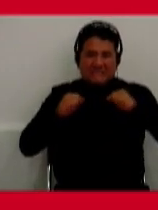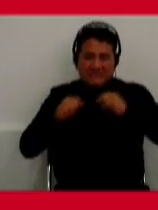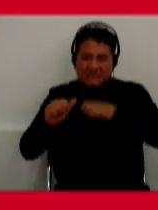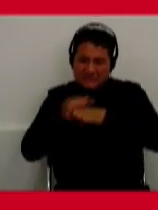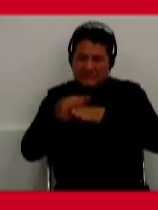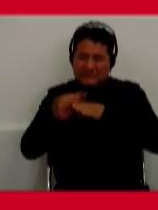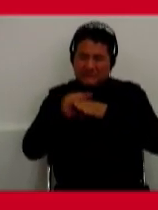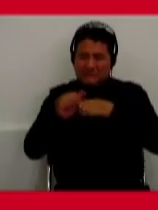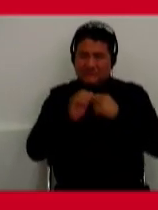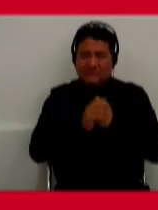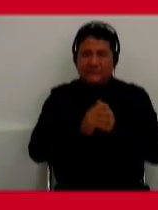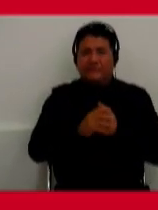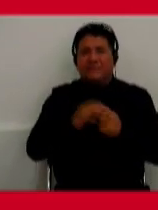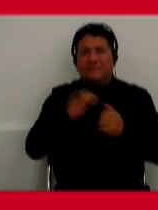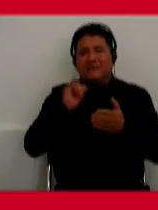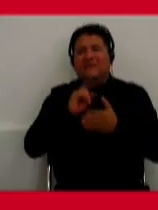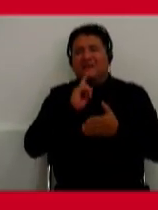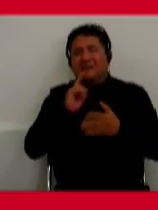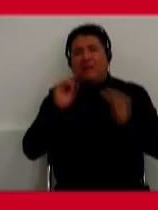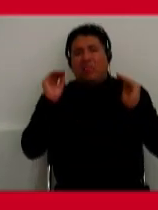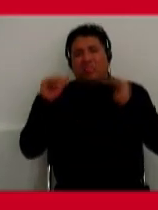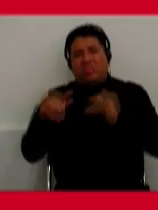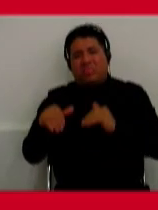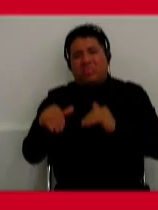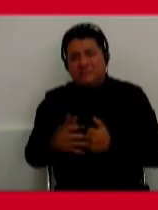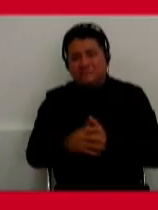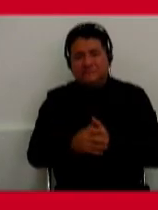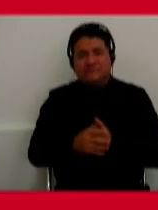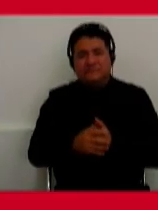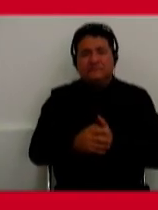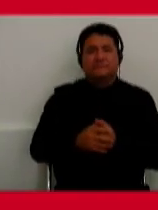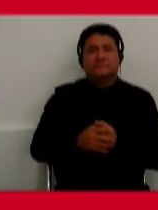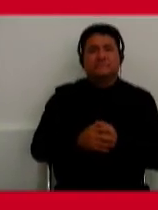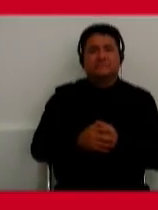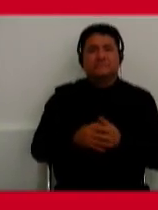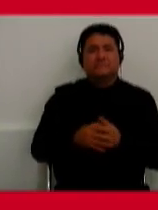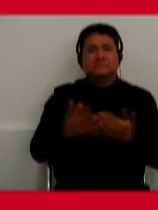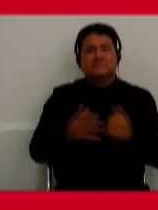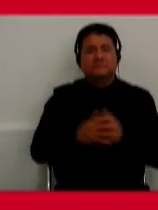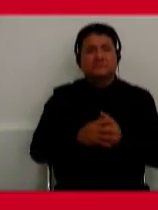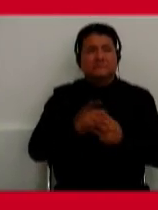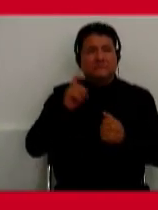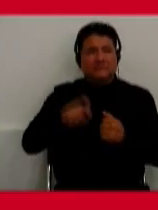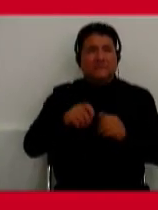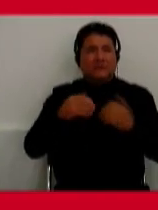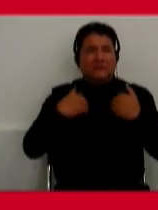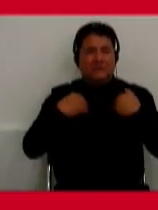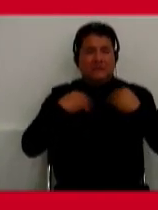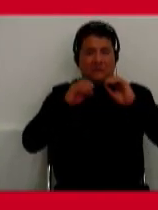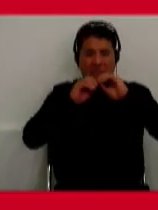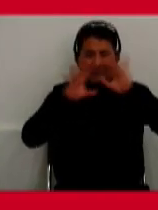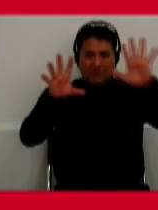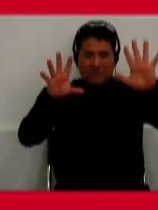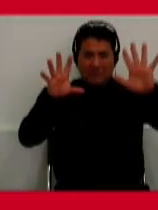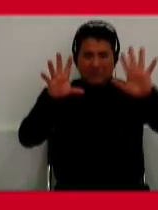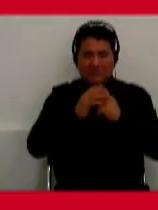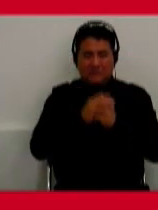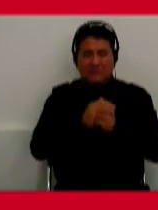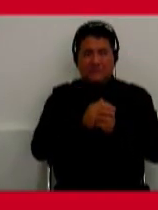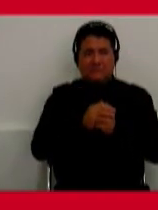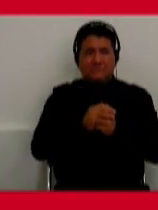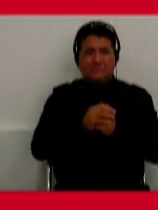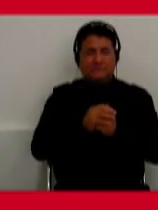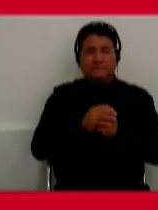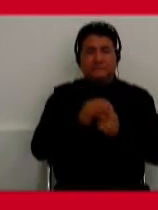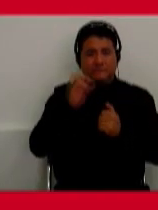Estaríamos ya un poco, digamos, no teniendo los objetivos claros ni los riesgos identificados. Entonces, este